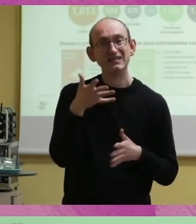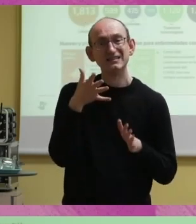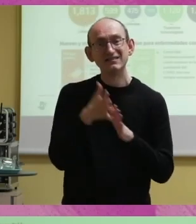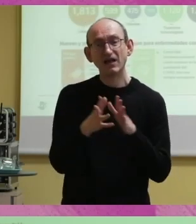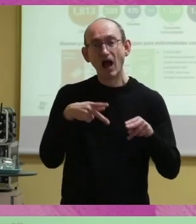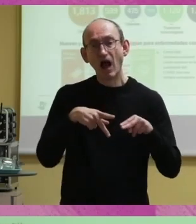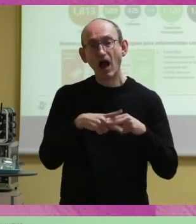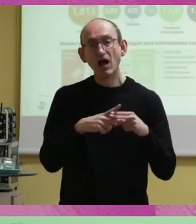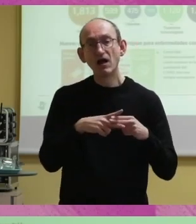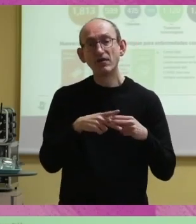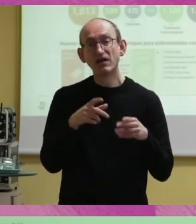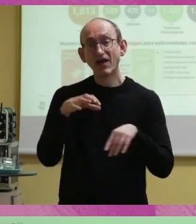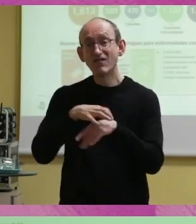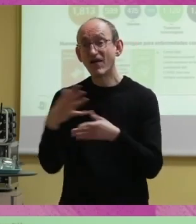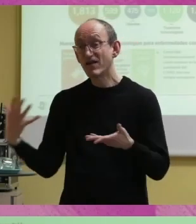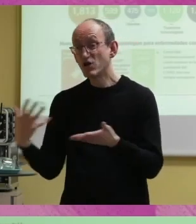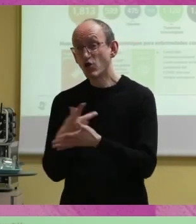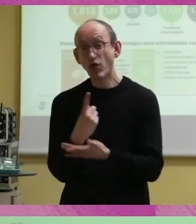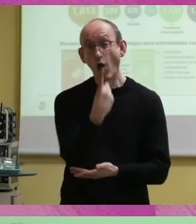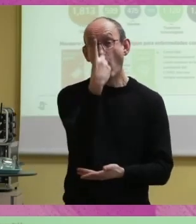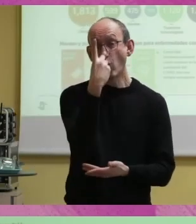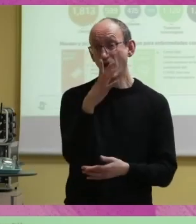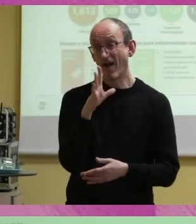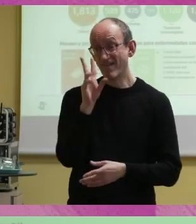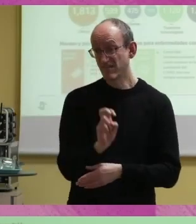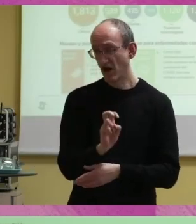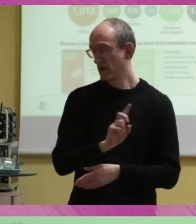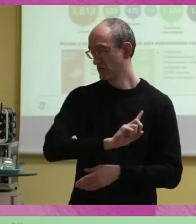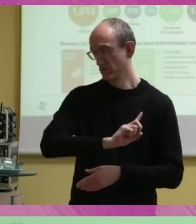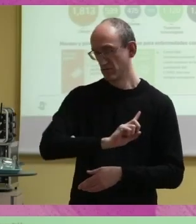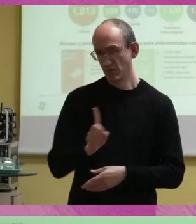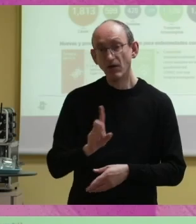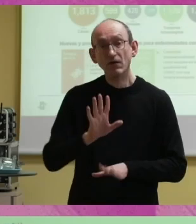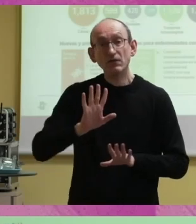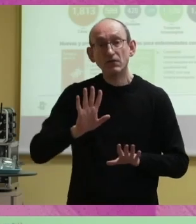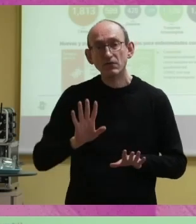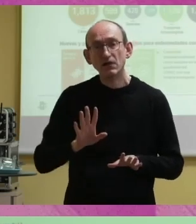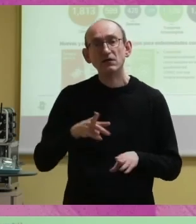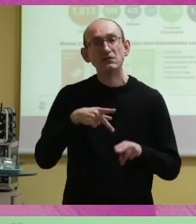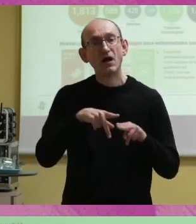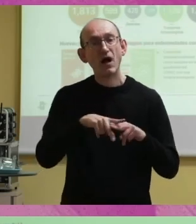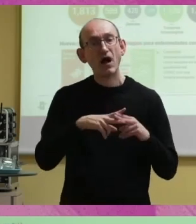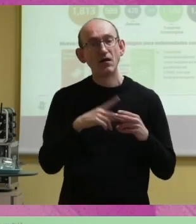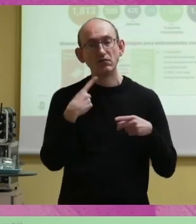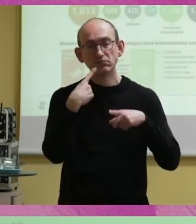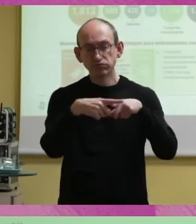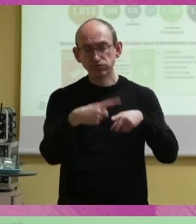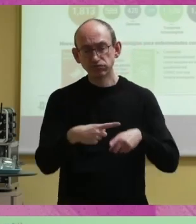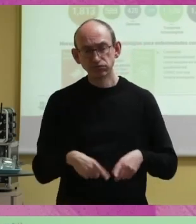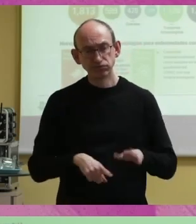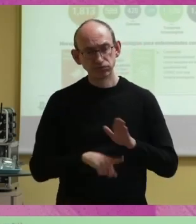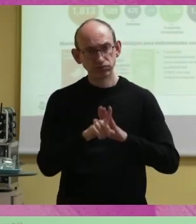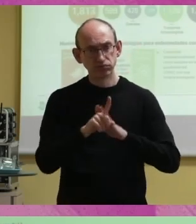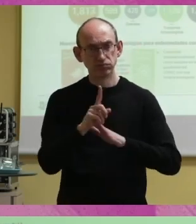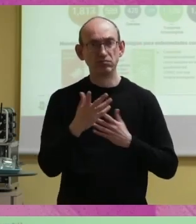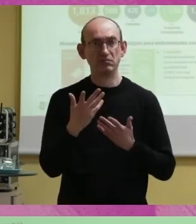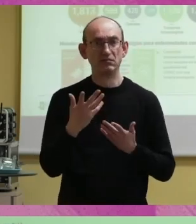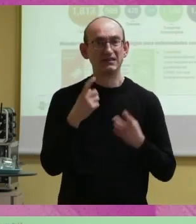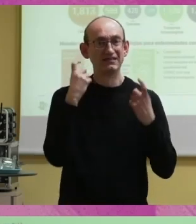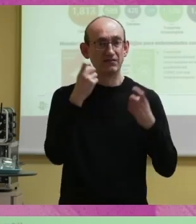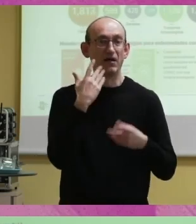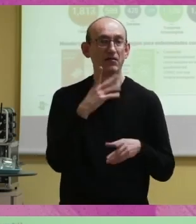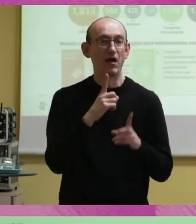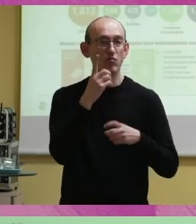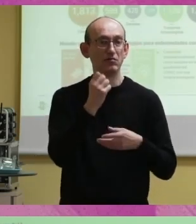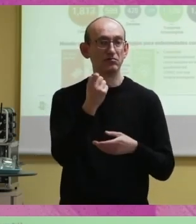herramienta única para todas las enfermedades, pero vamos a intentar desarrollar herramientas, algunas farmacológicas de toda la vida,